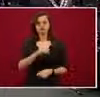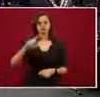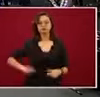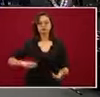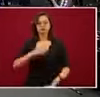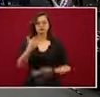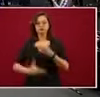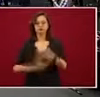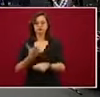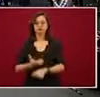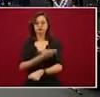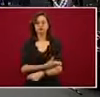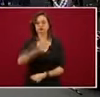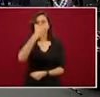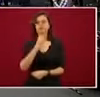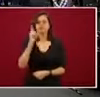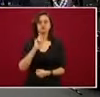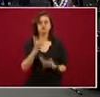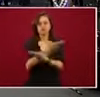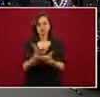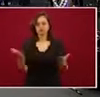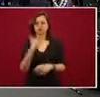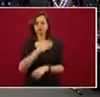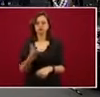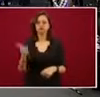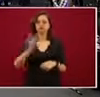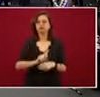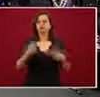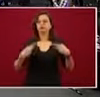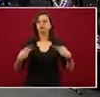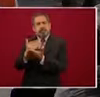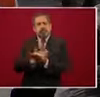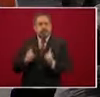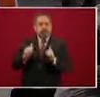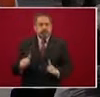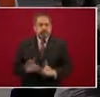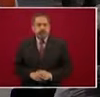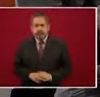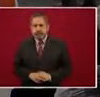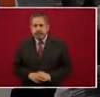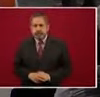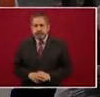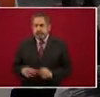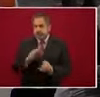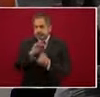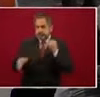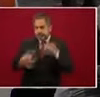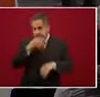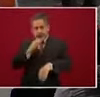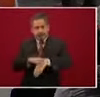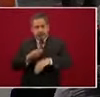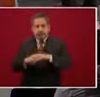ellos no se dieron detalles de cómo se impondría o si habrá sanciones muchas compañías ya llevan a cabo planes para que sus empleados trabajen desde casa